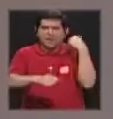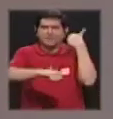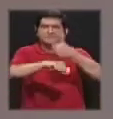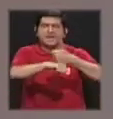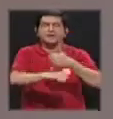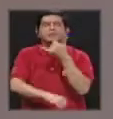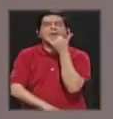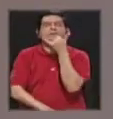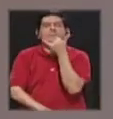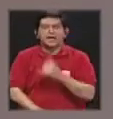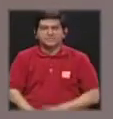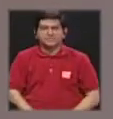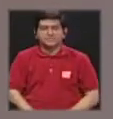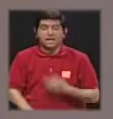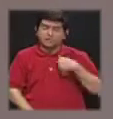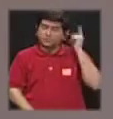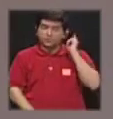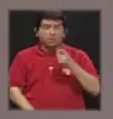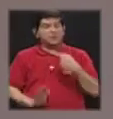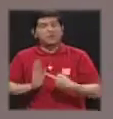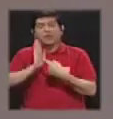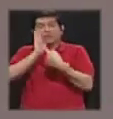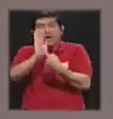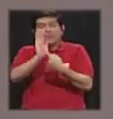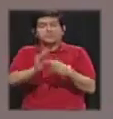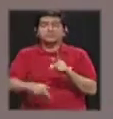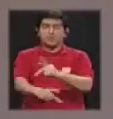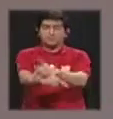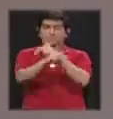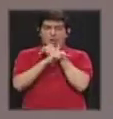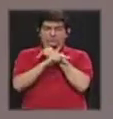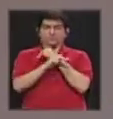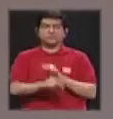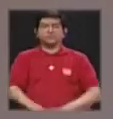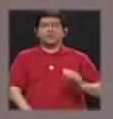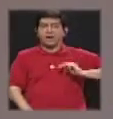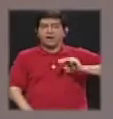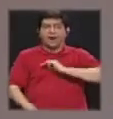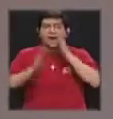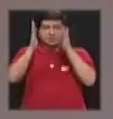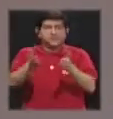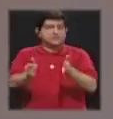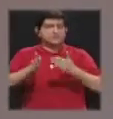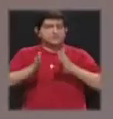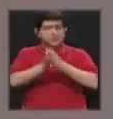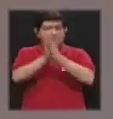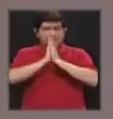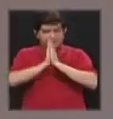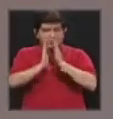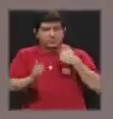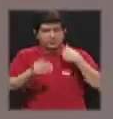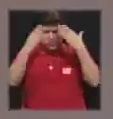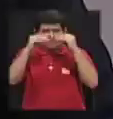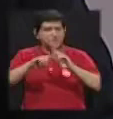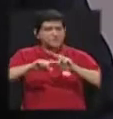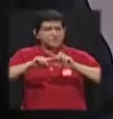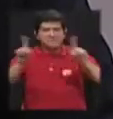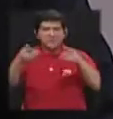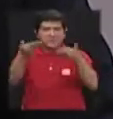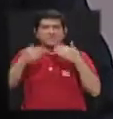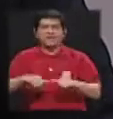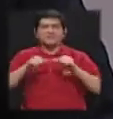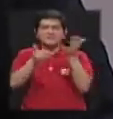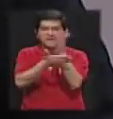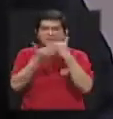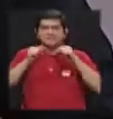establecidos. Lo que uh-huh pasa es que me vi obligado a presentar un amparo ante el ministro porque a mí no me ha brindado la información. Uh-huh. En el próximo segmento vamos a